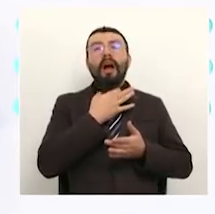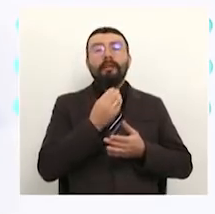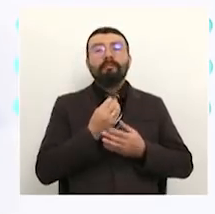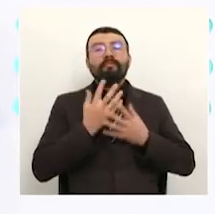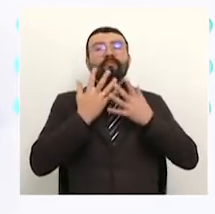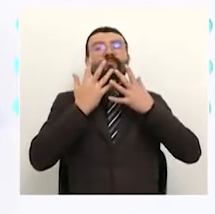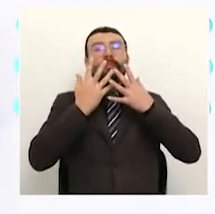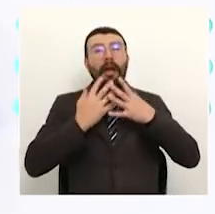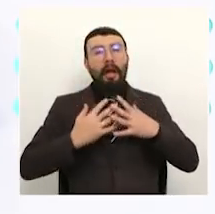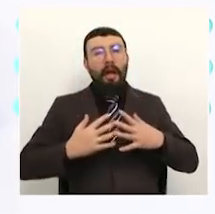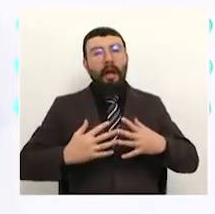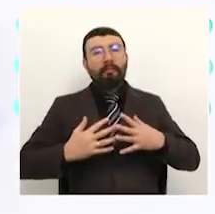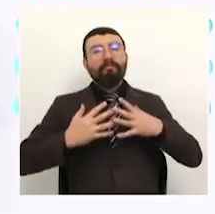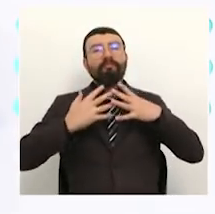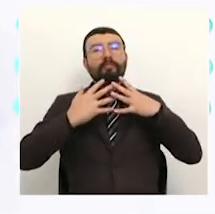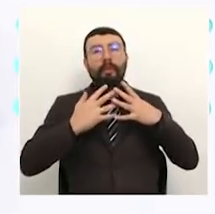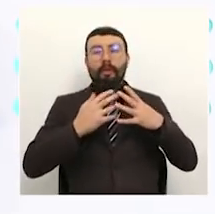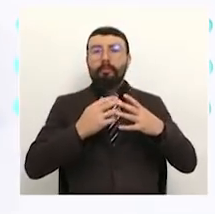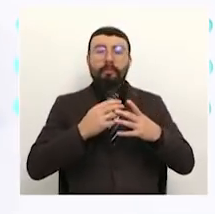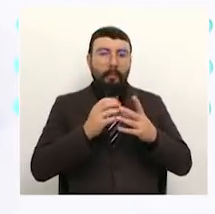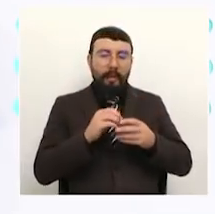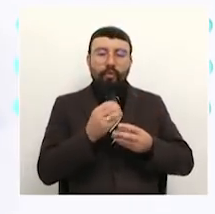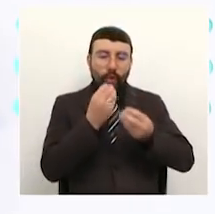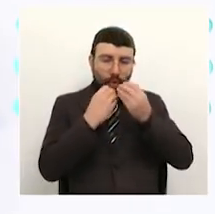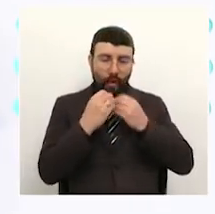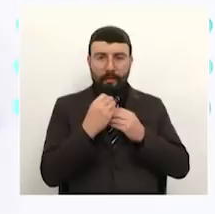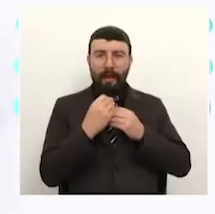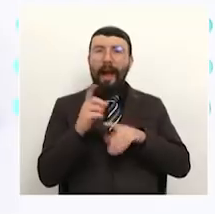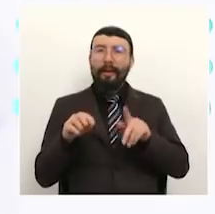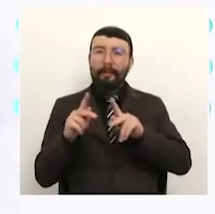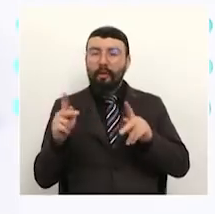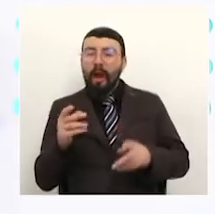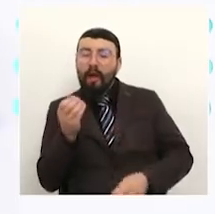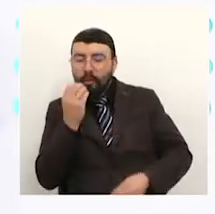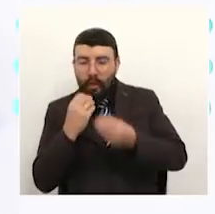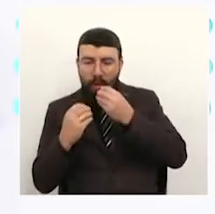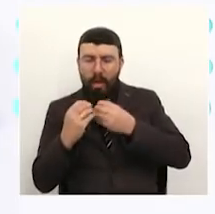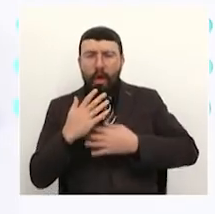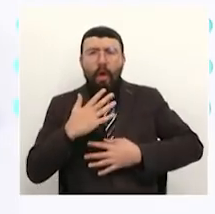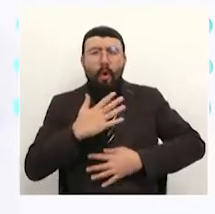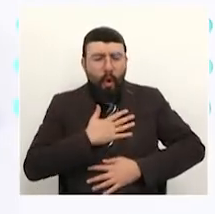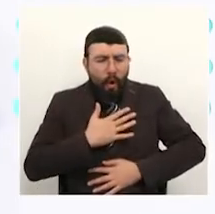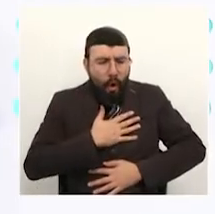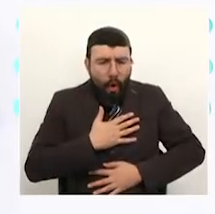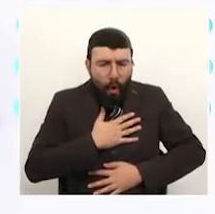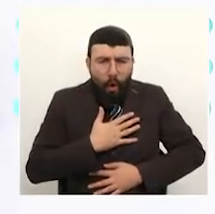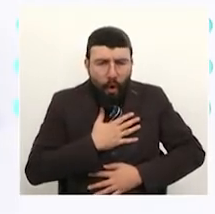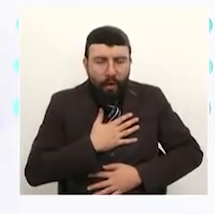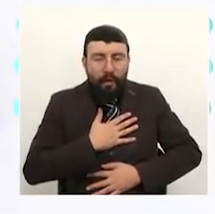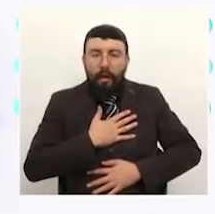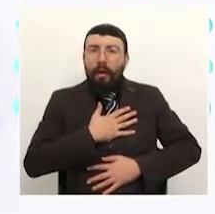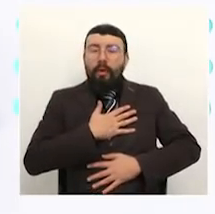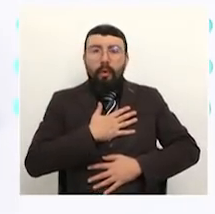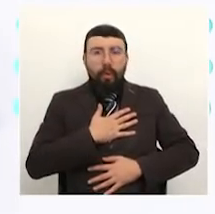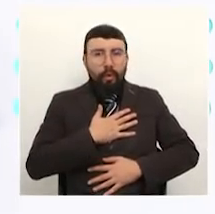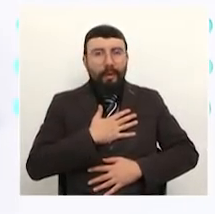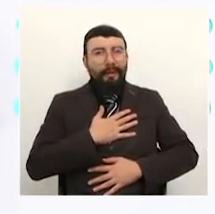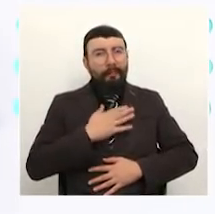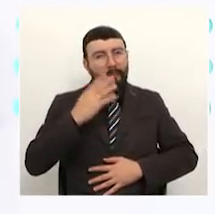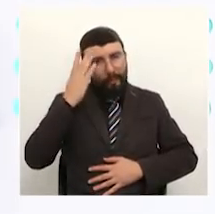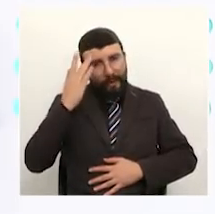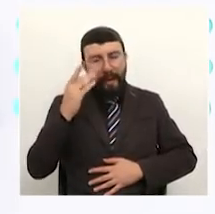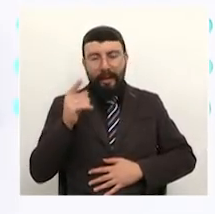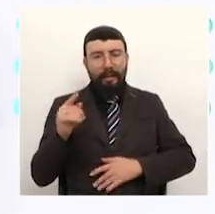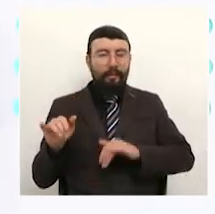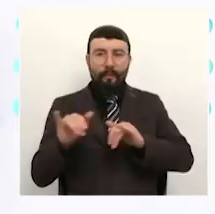es como cuando uno dice se me fue por el camino viejo cierto o sea se le va por donde no es y uno termina ahogándose un poquito eso es lo mismo que puede pasar